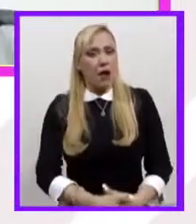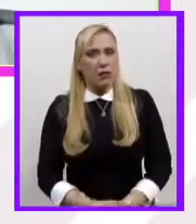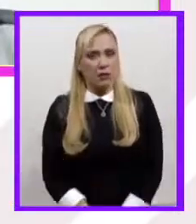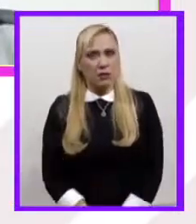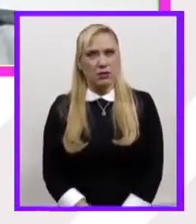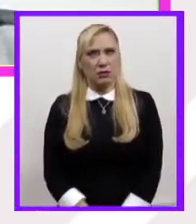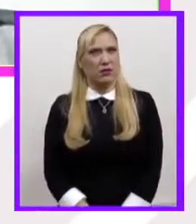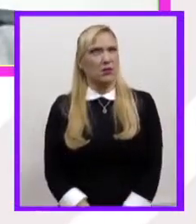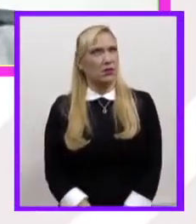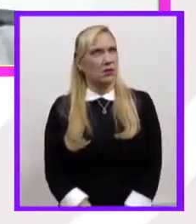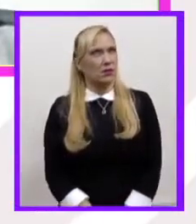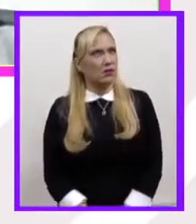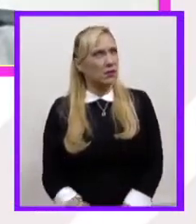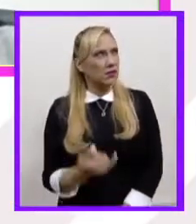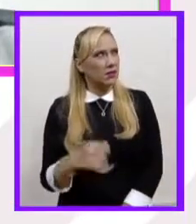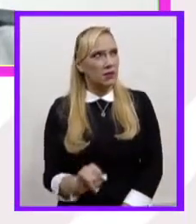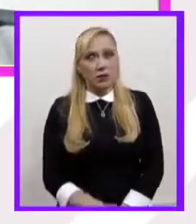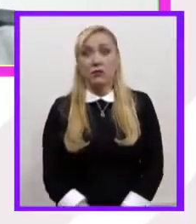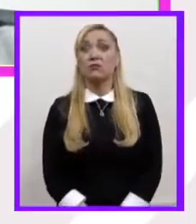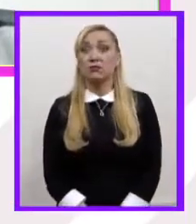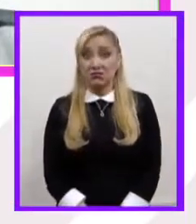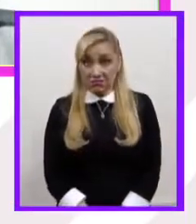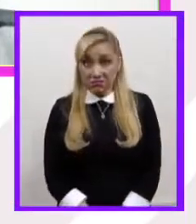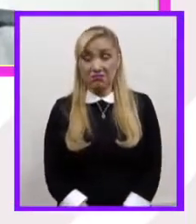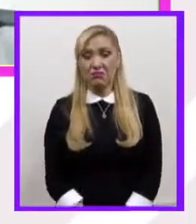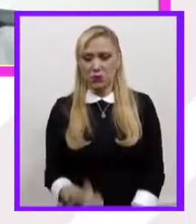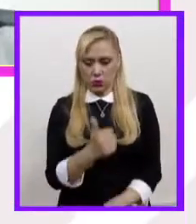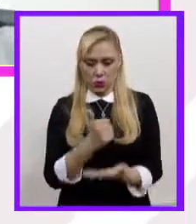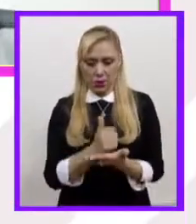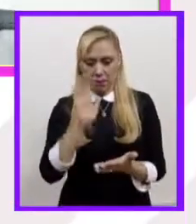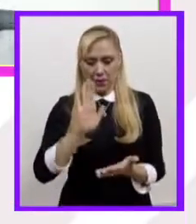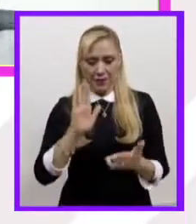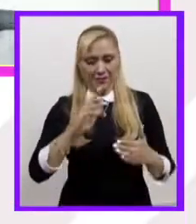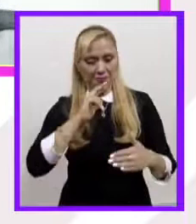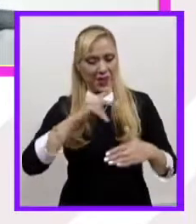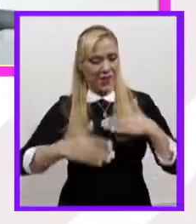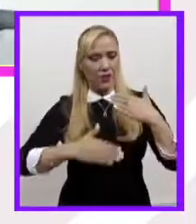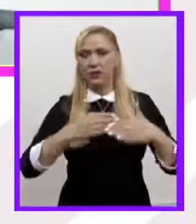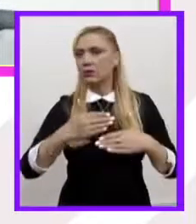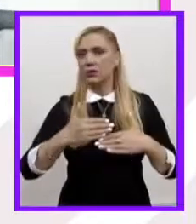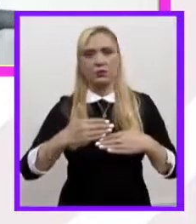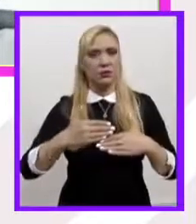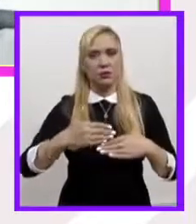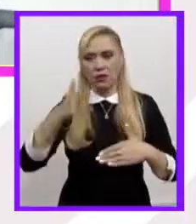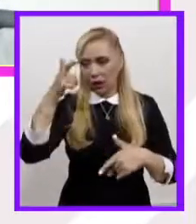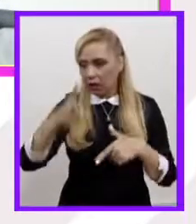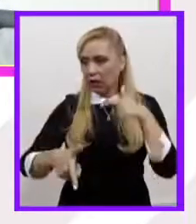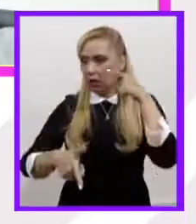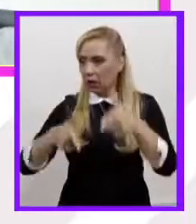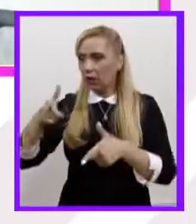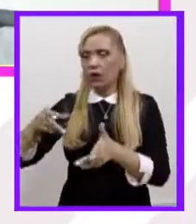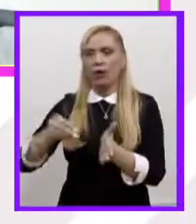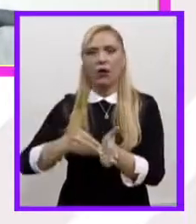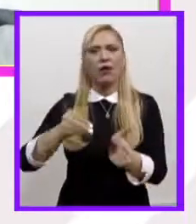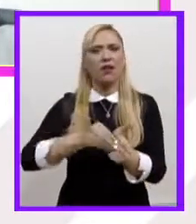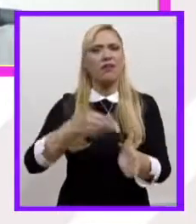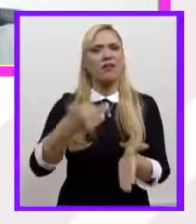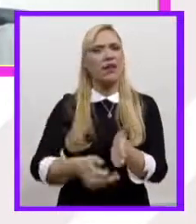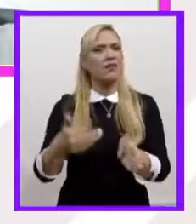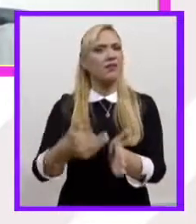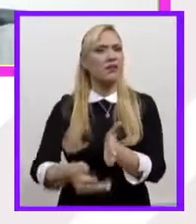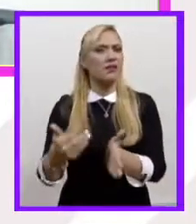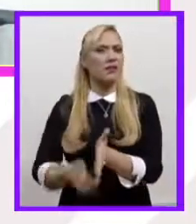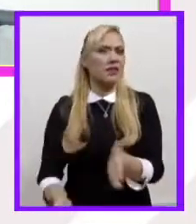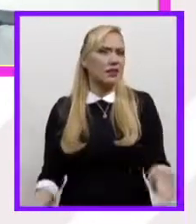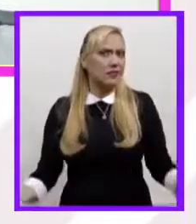irreal, pareciera que la ciudad ha avanzado mucho, pero de repente te encuentras con estos casos y te das cuenta que falta aún mucho por hacer,